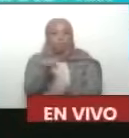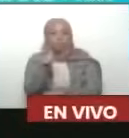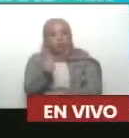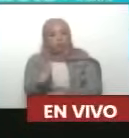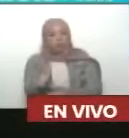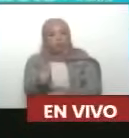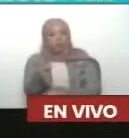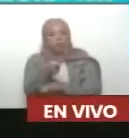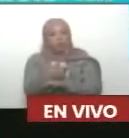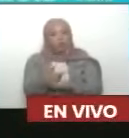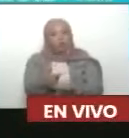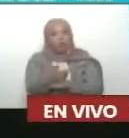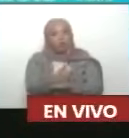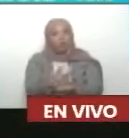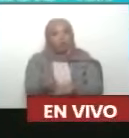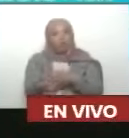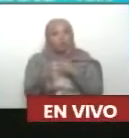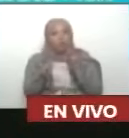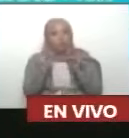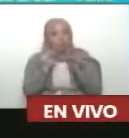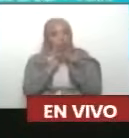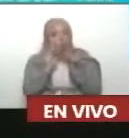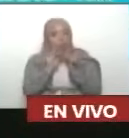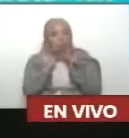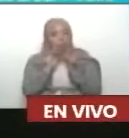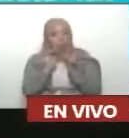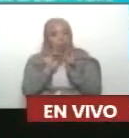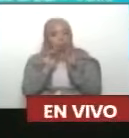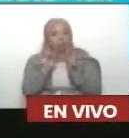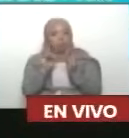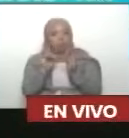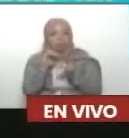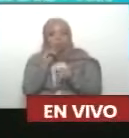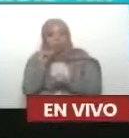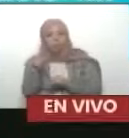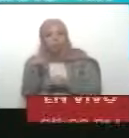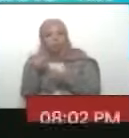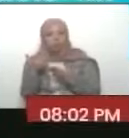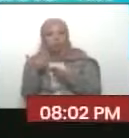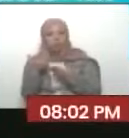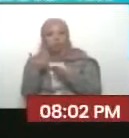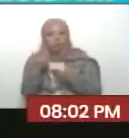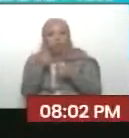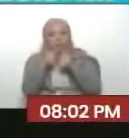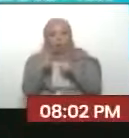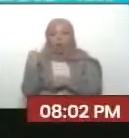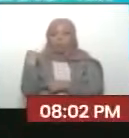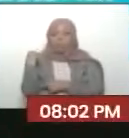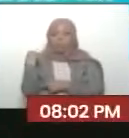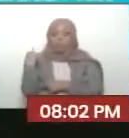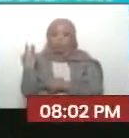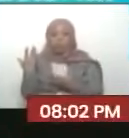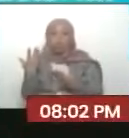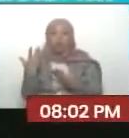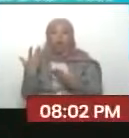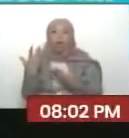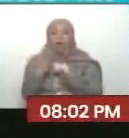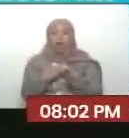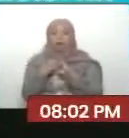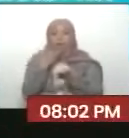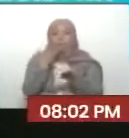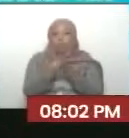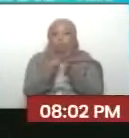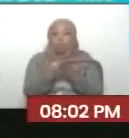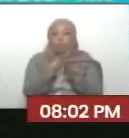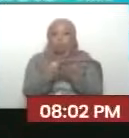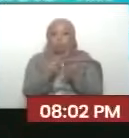Pero para gobernar directo con la gente, para recibir sus reportes, sus alarmas, sus propuestas,